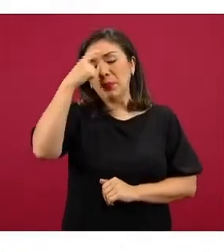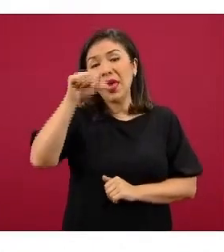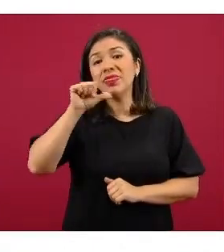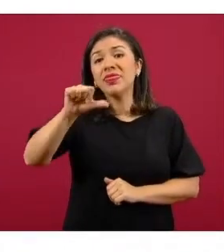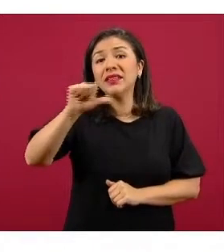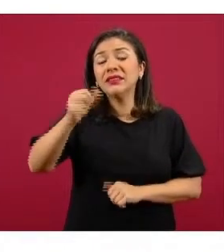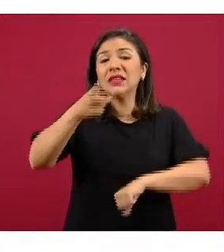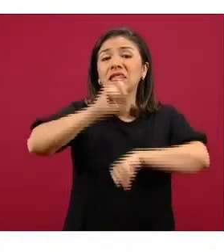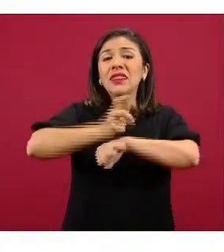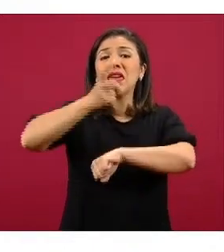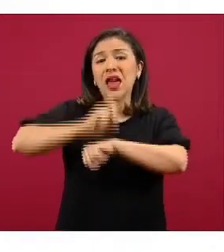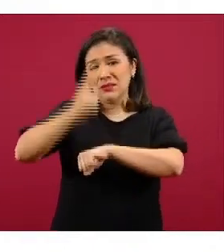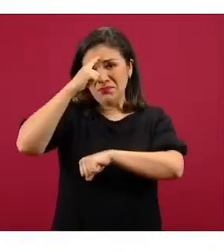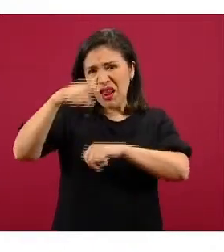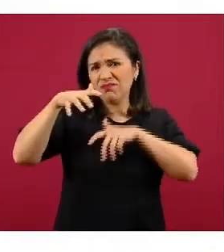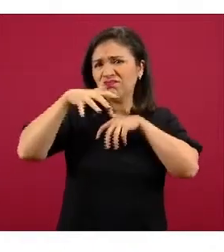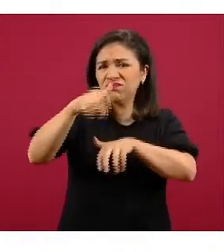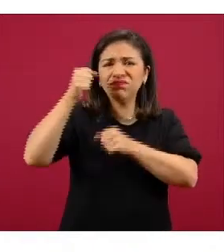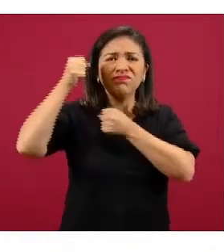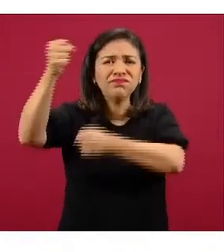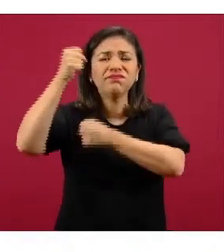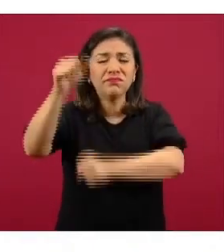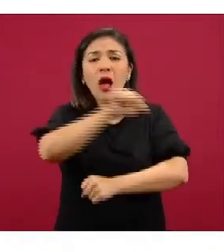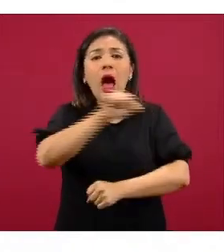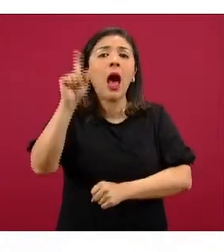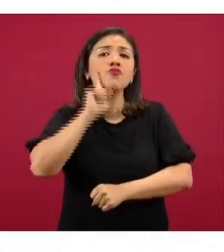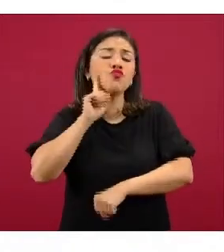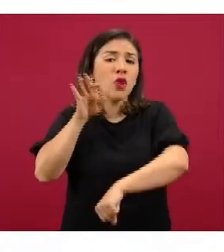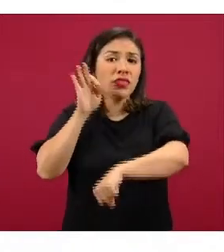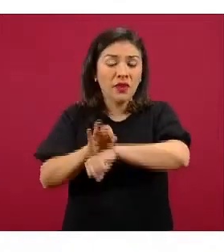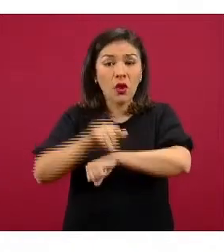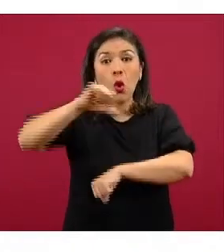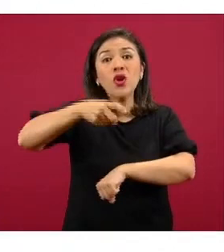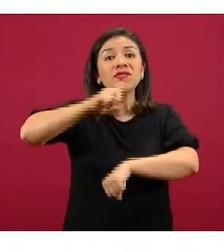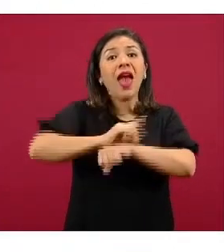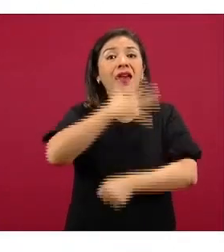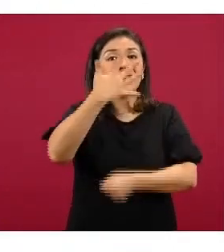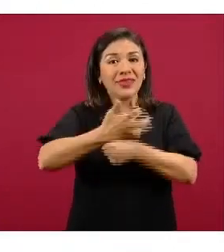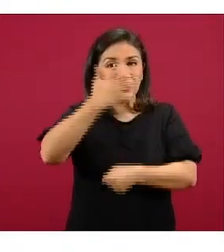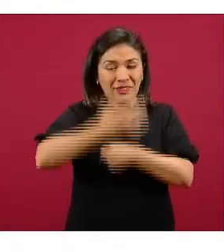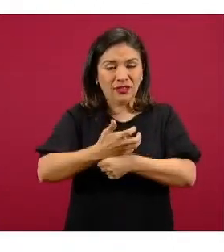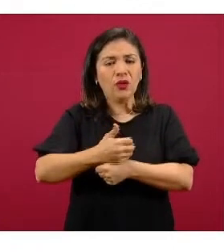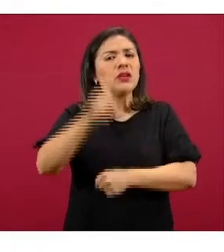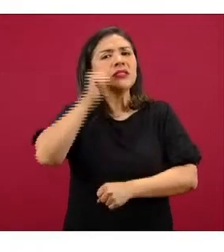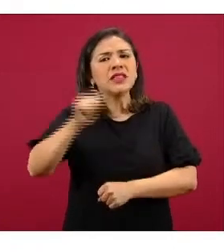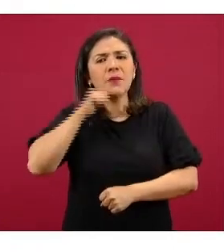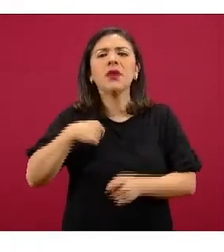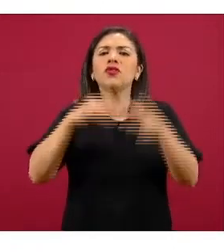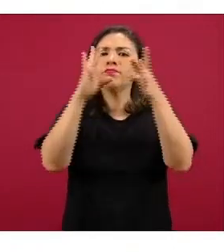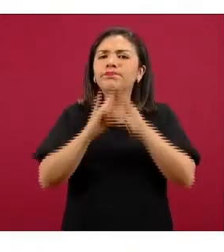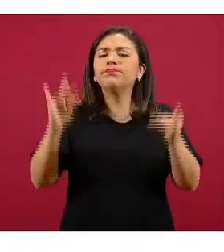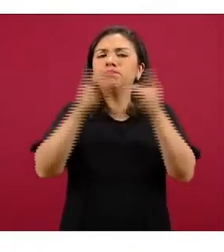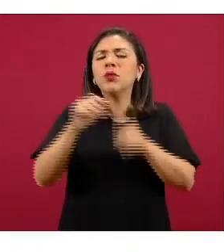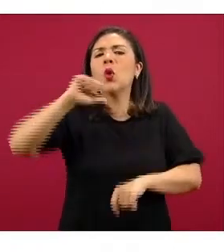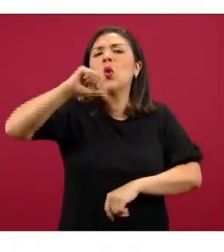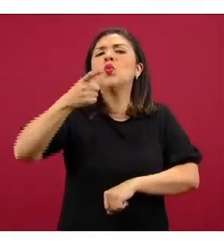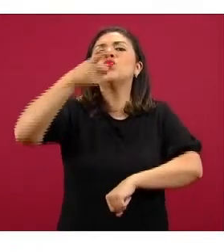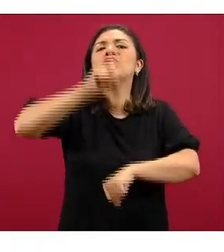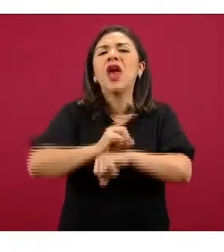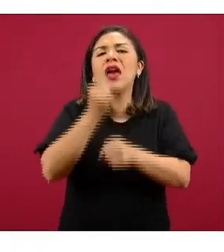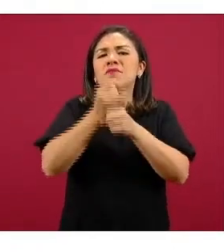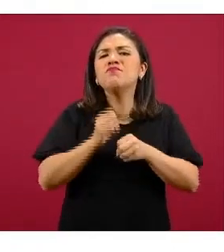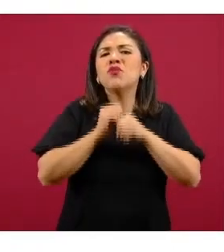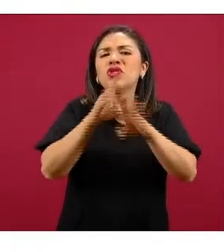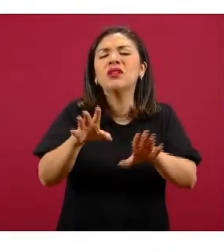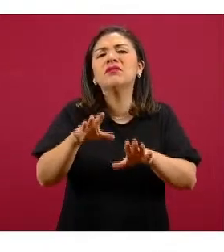día 5 de 16 y vamos a estar presentando todas en las vespertinas una viñeta con un dato importante,